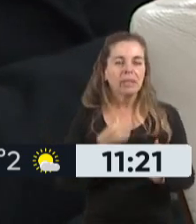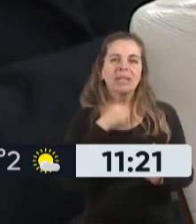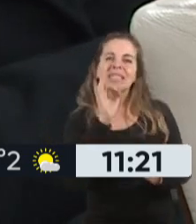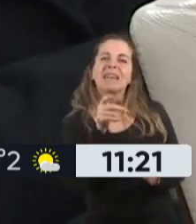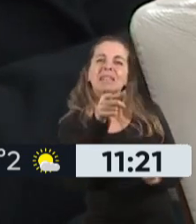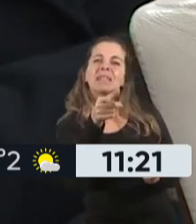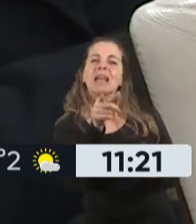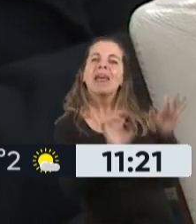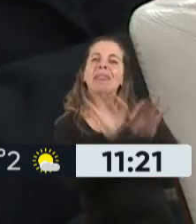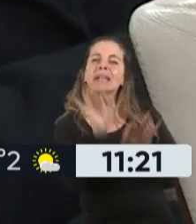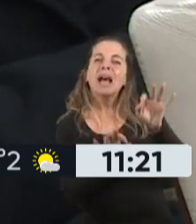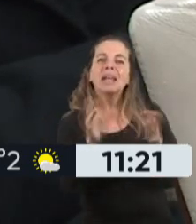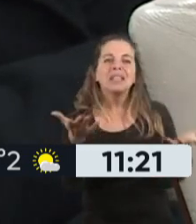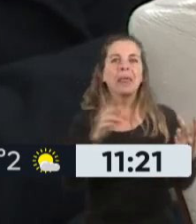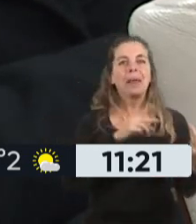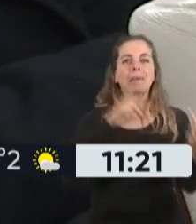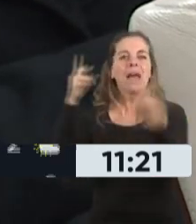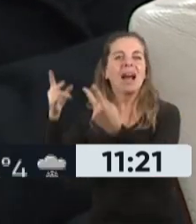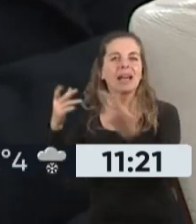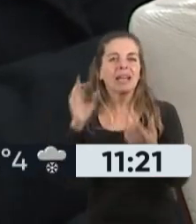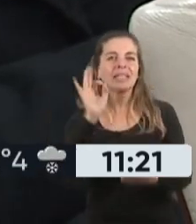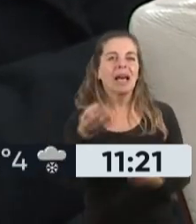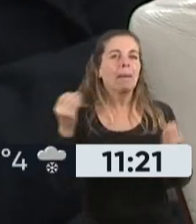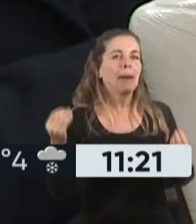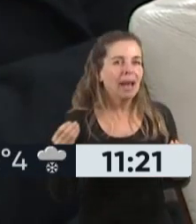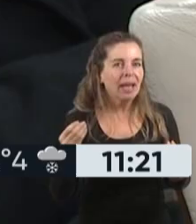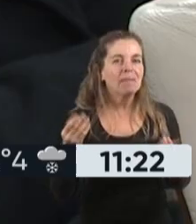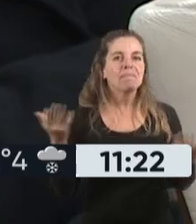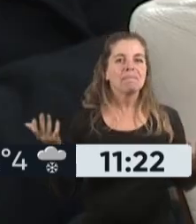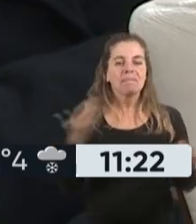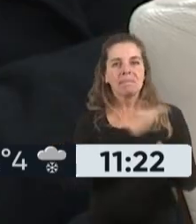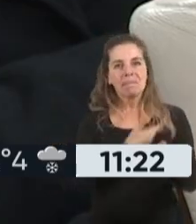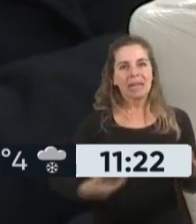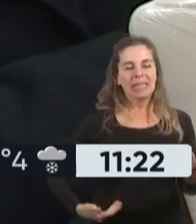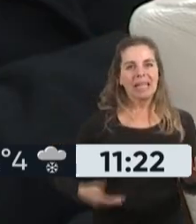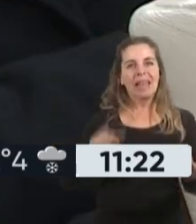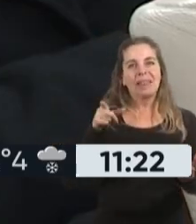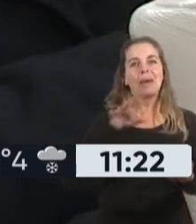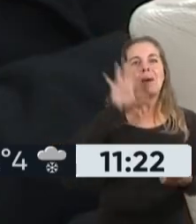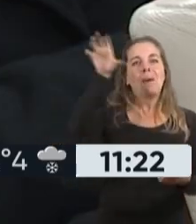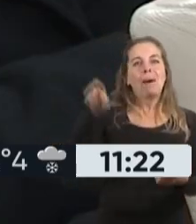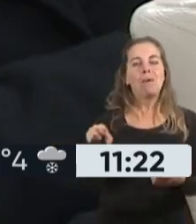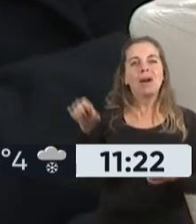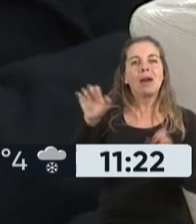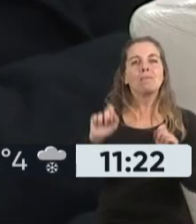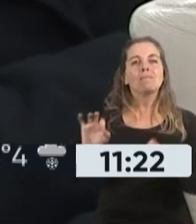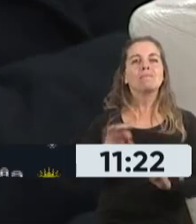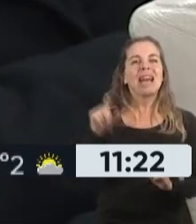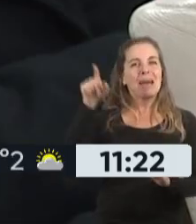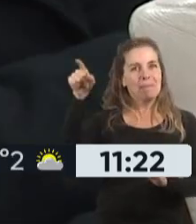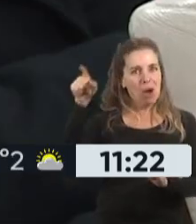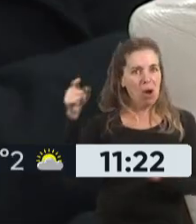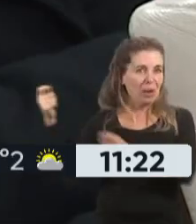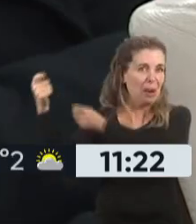de esa visita, si más allá de recoger ese premio que le van a dar en Madrid, tiene